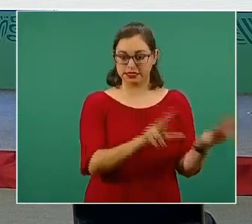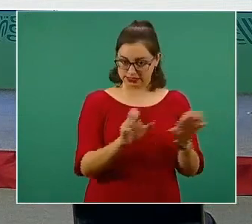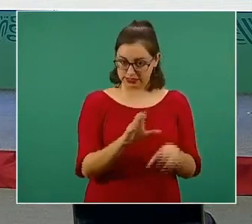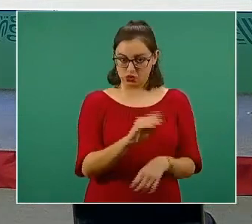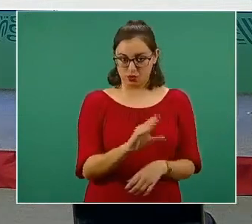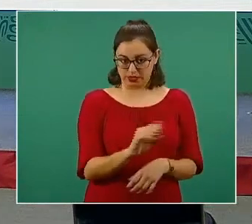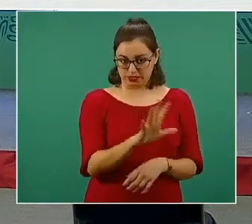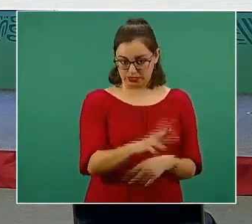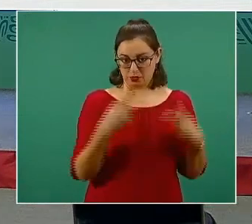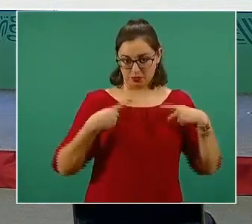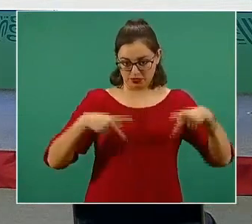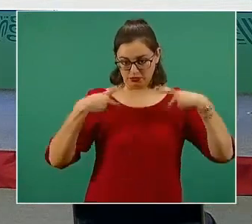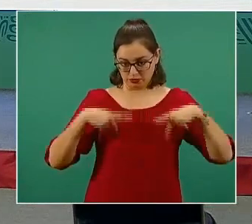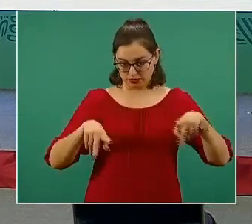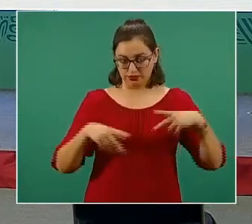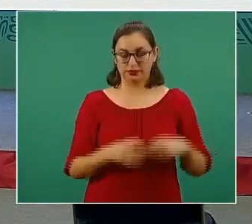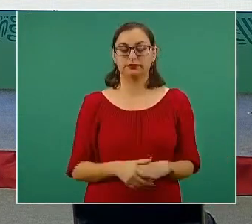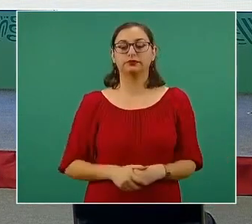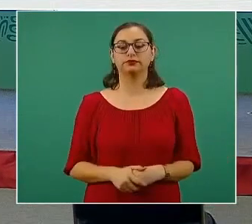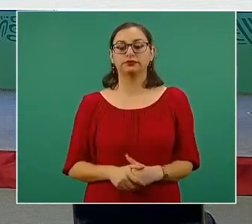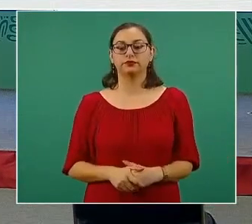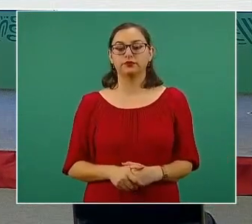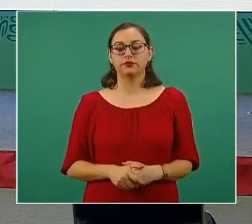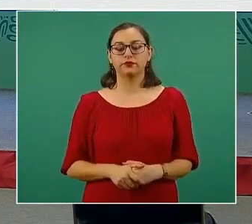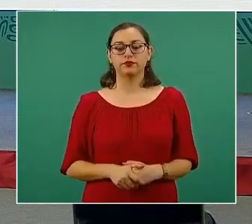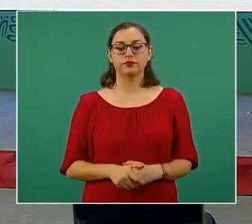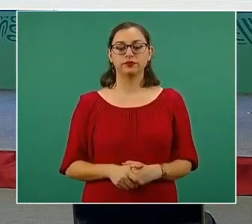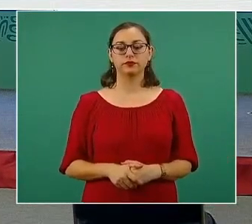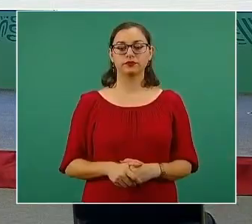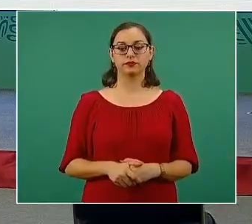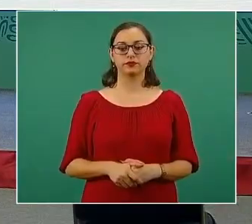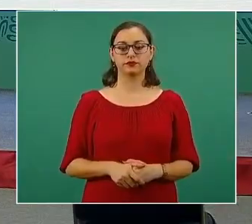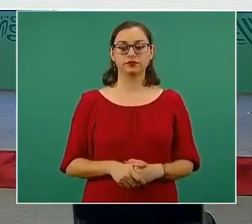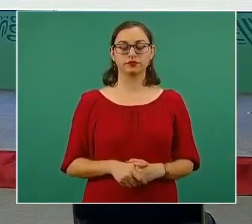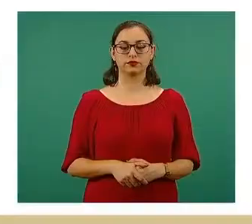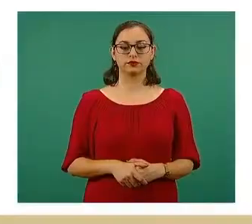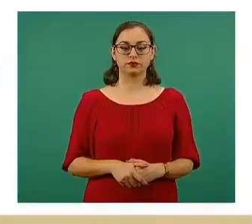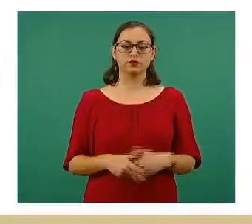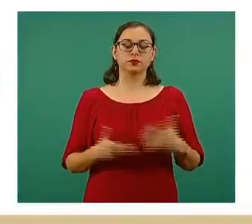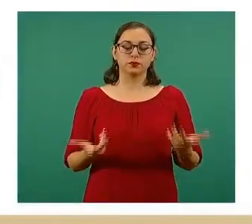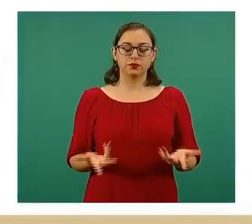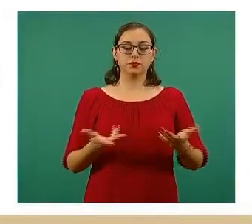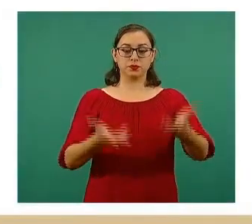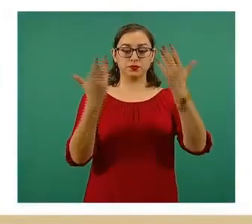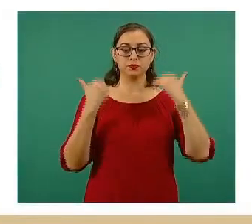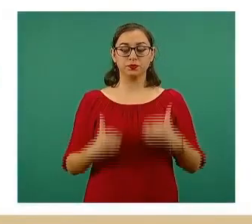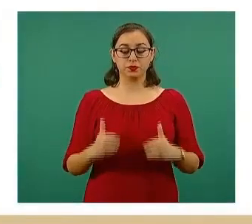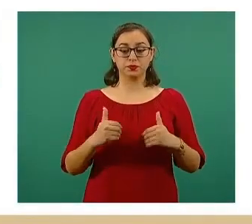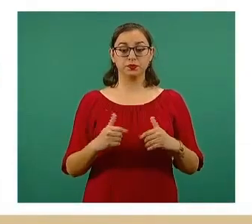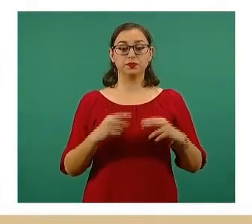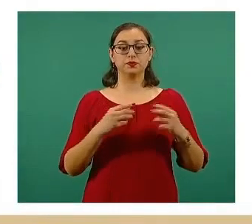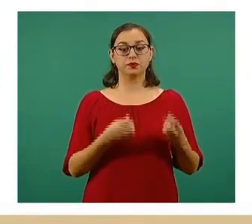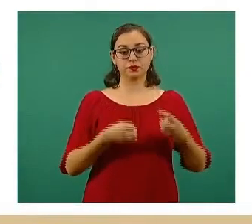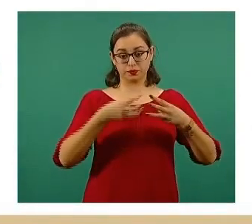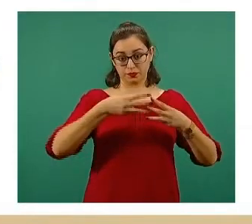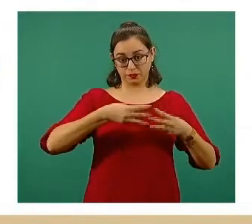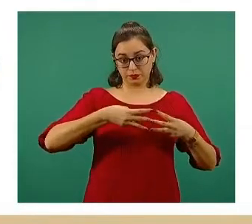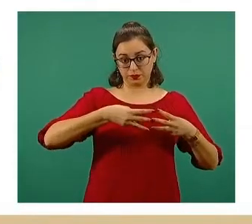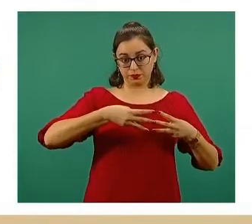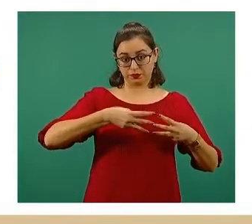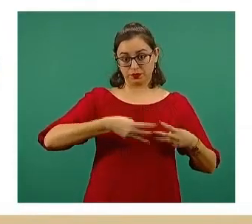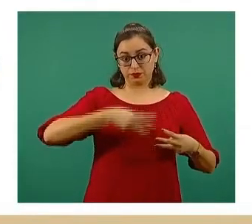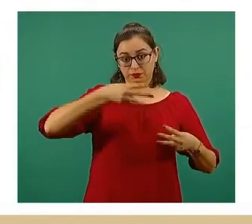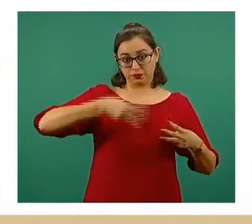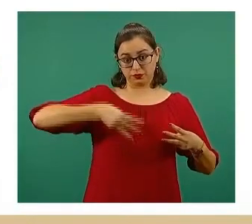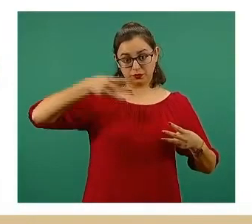9,486,795 personas. La curva epidémica anterior va de la mano de estas otras tres curvas